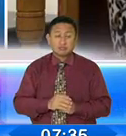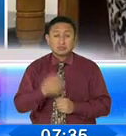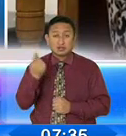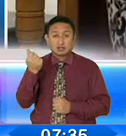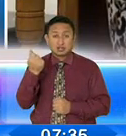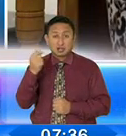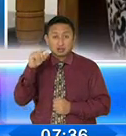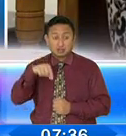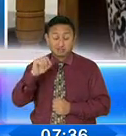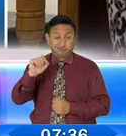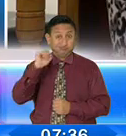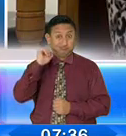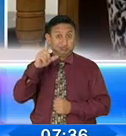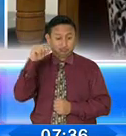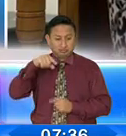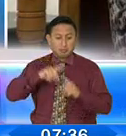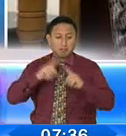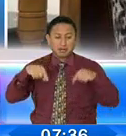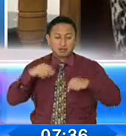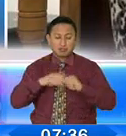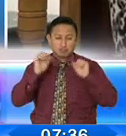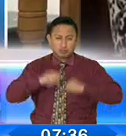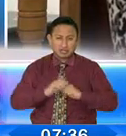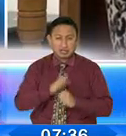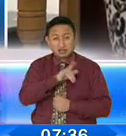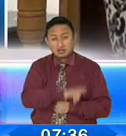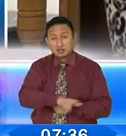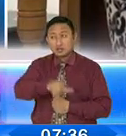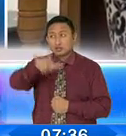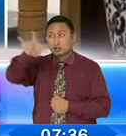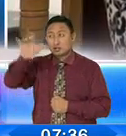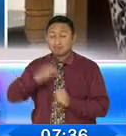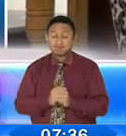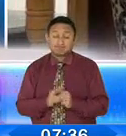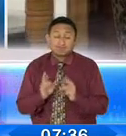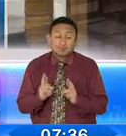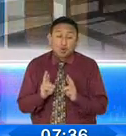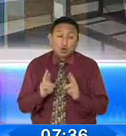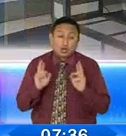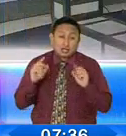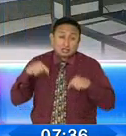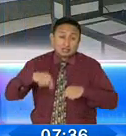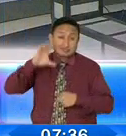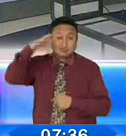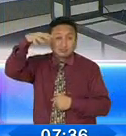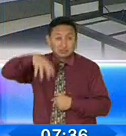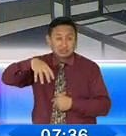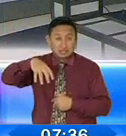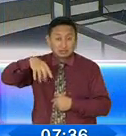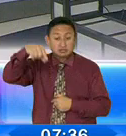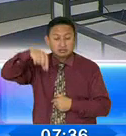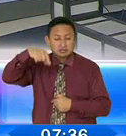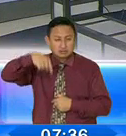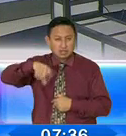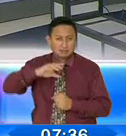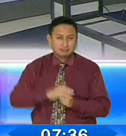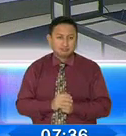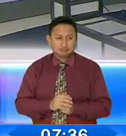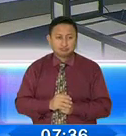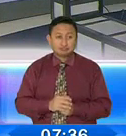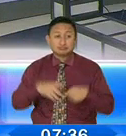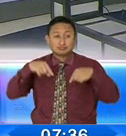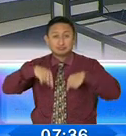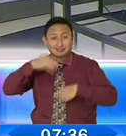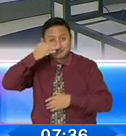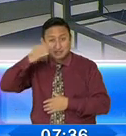cuesta mucho, van a tratar de implementar. Ojalá sea lo que tú dices, la política del Estado, que sí esté implementada, que en vez de estar en exámenes